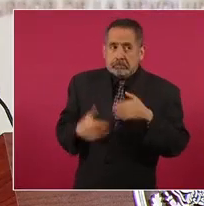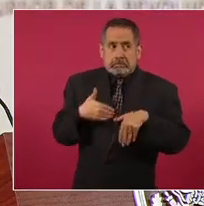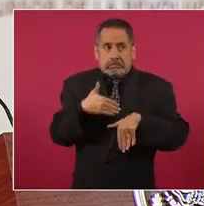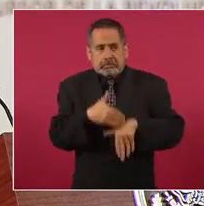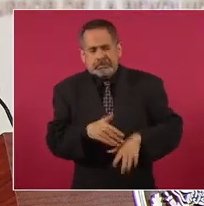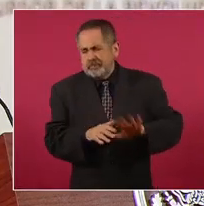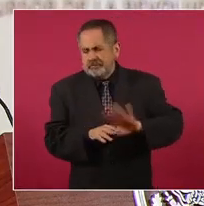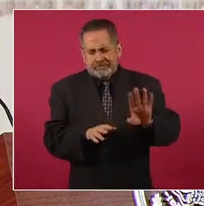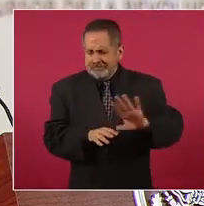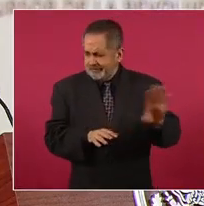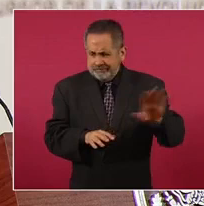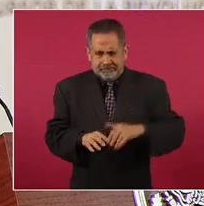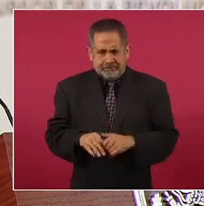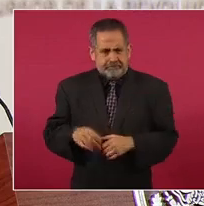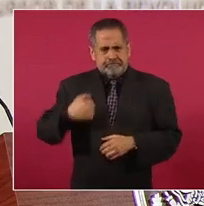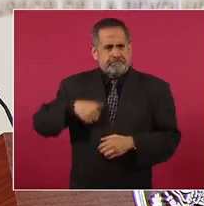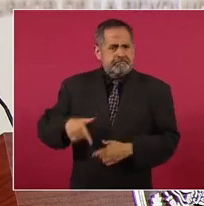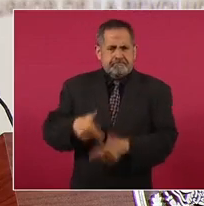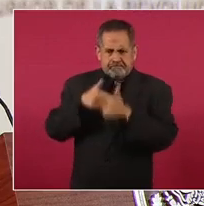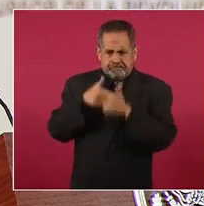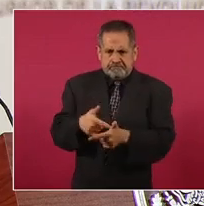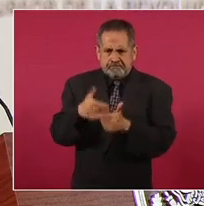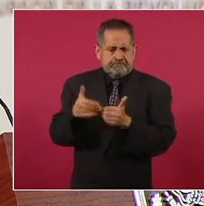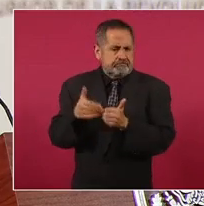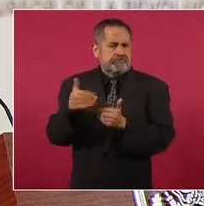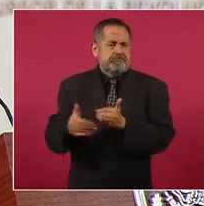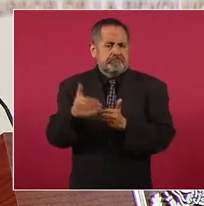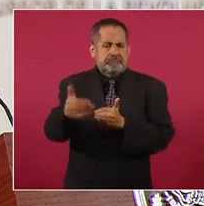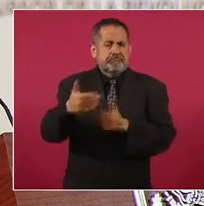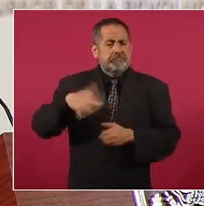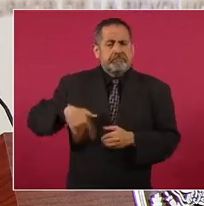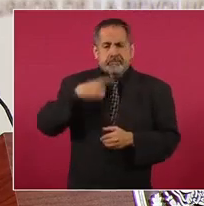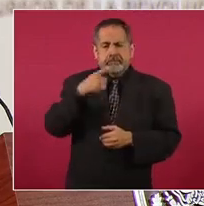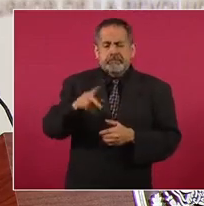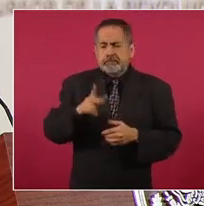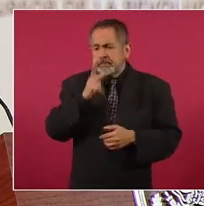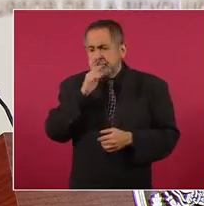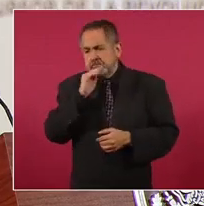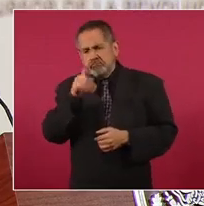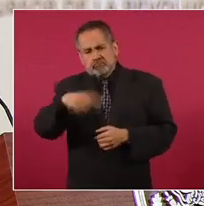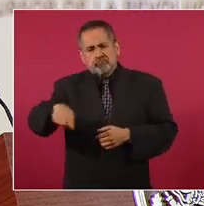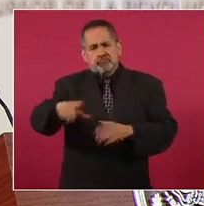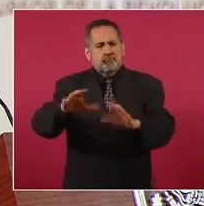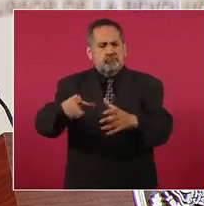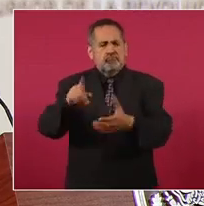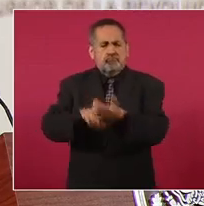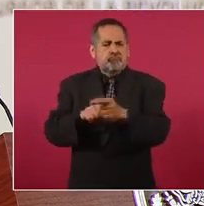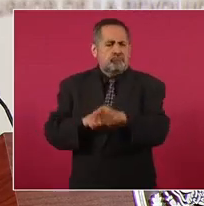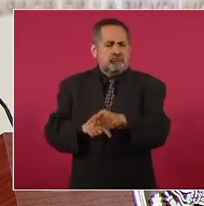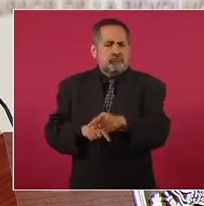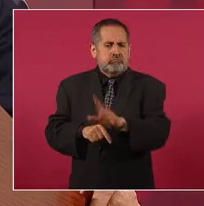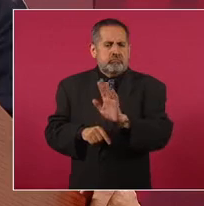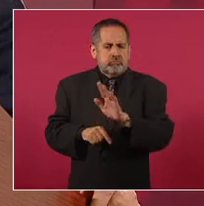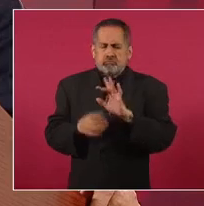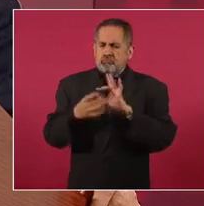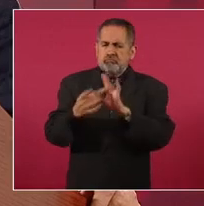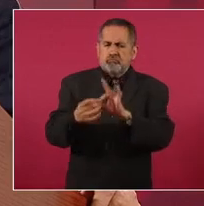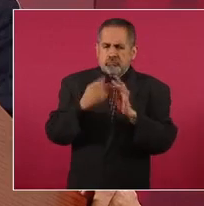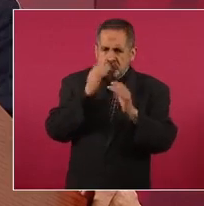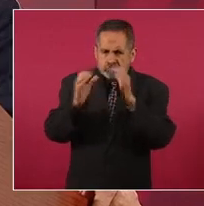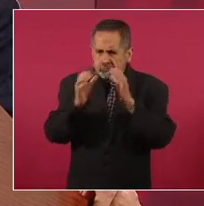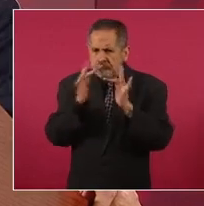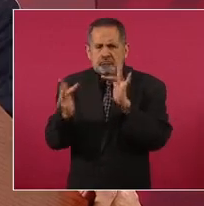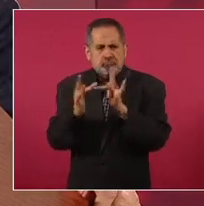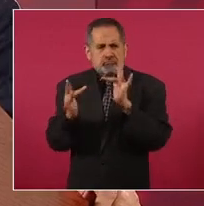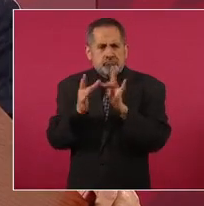Entonces tenemos que seguir adelante, y lo que dices de los padres, hay con ellos una